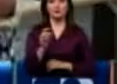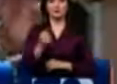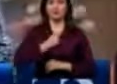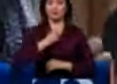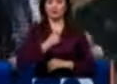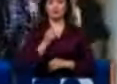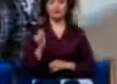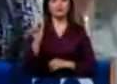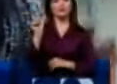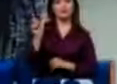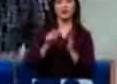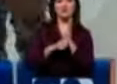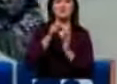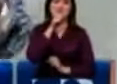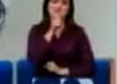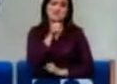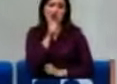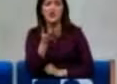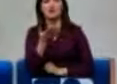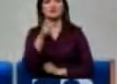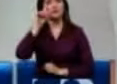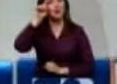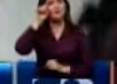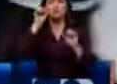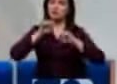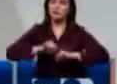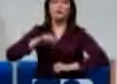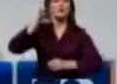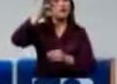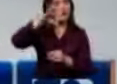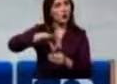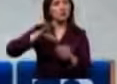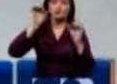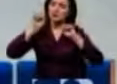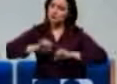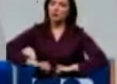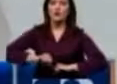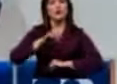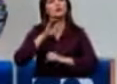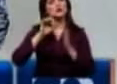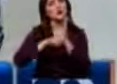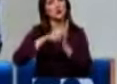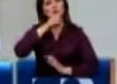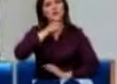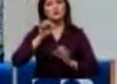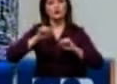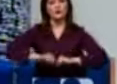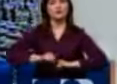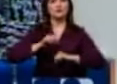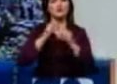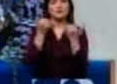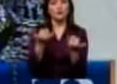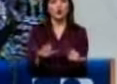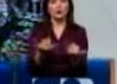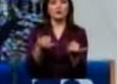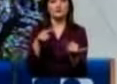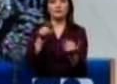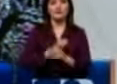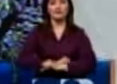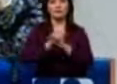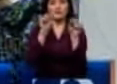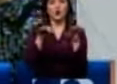la cédula está un poquito viejita, recuerde que sí puede sufragar con esta el próximo domingo. A esta hora de la mañana está con nosotros la